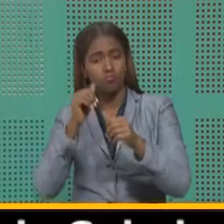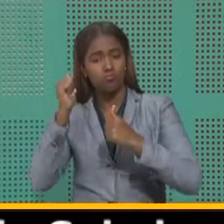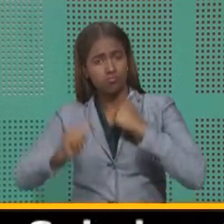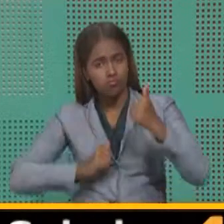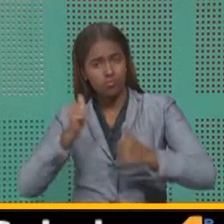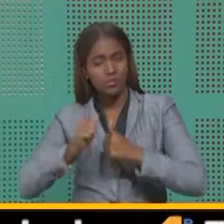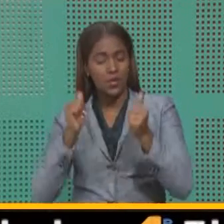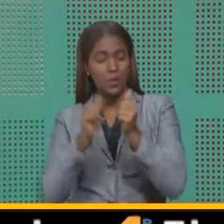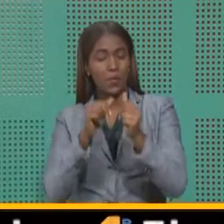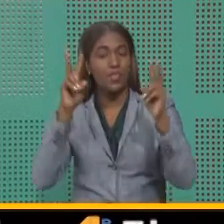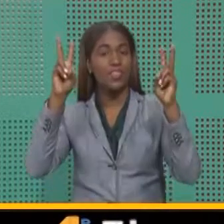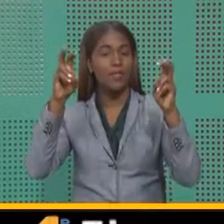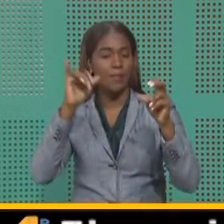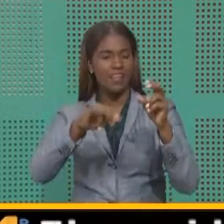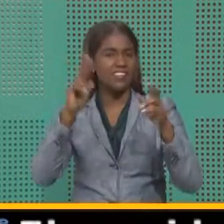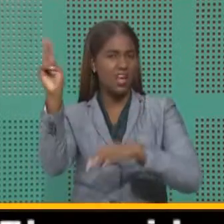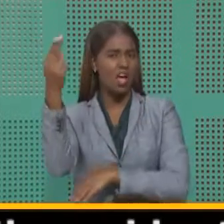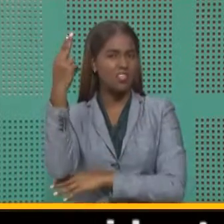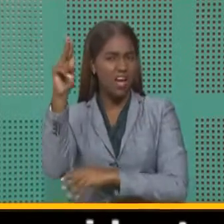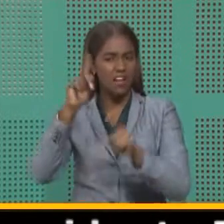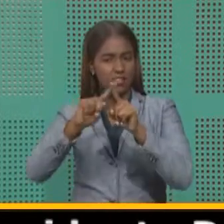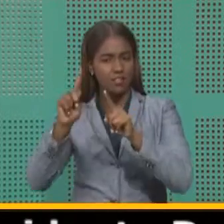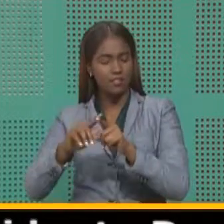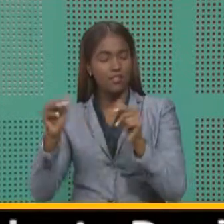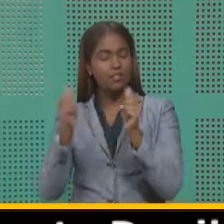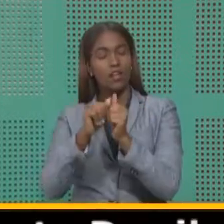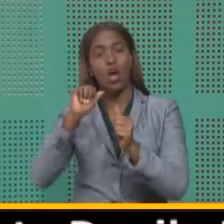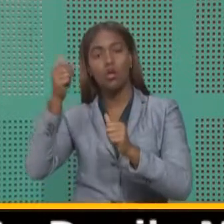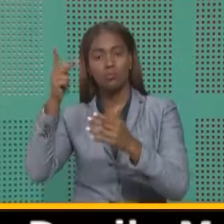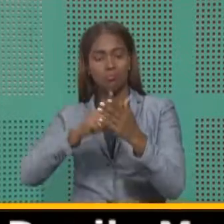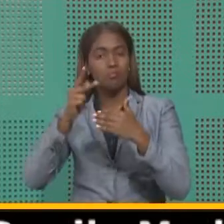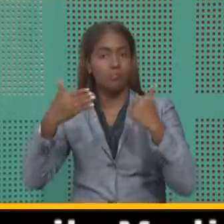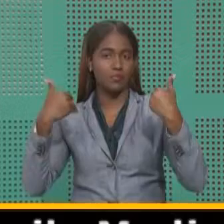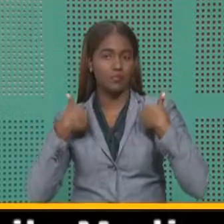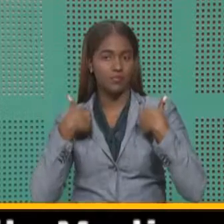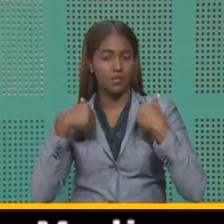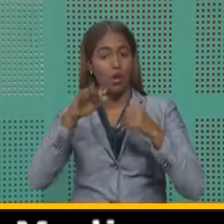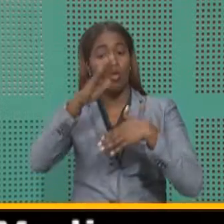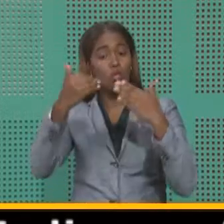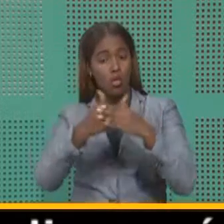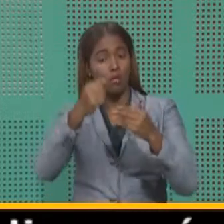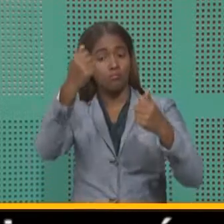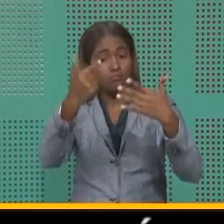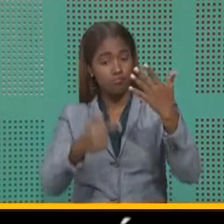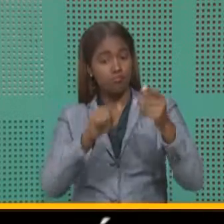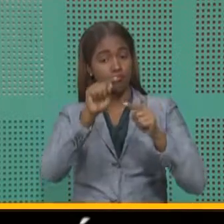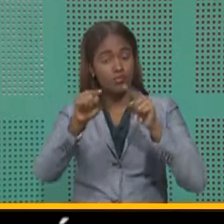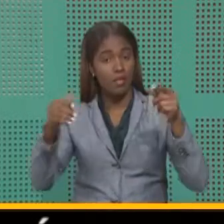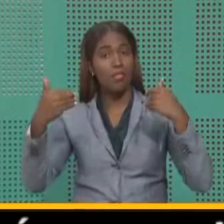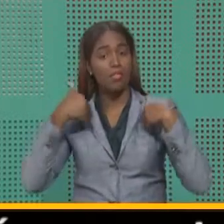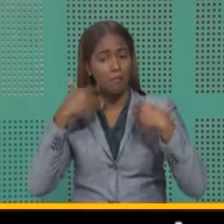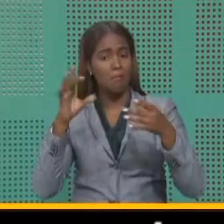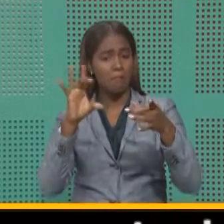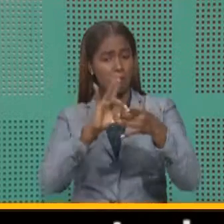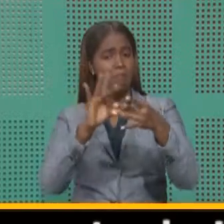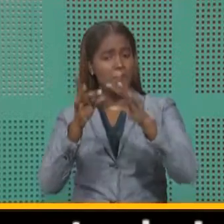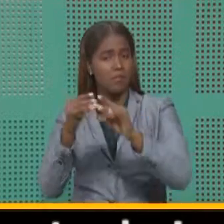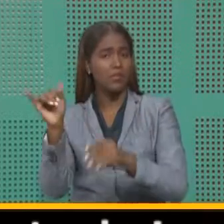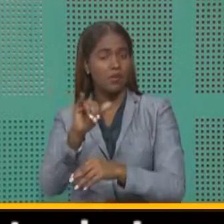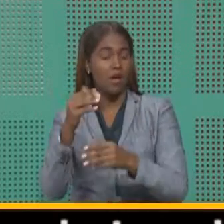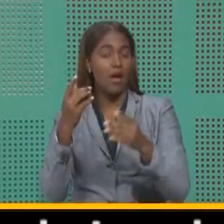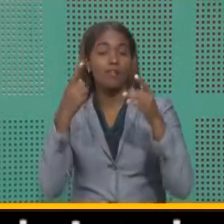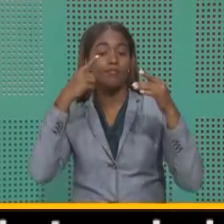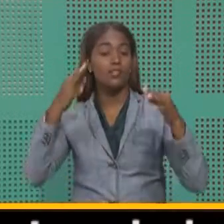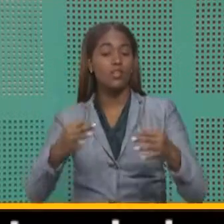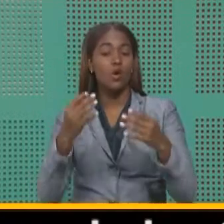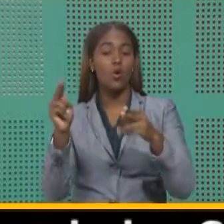la parte hotelera con otros programas que tenemos todas ellas tienen algo en común han decidio utilizar los recursos